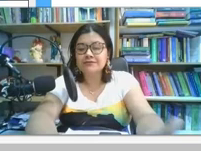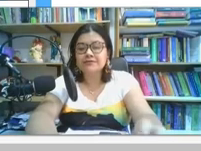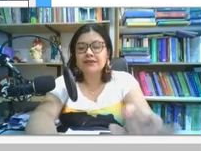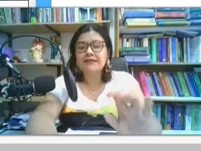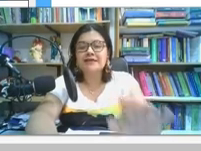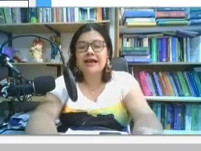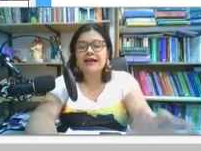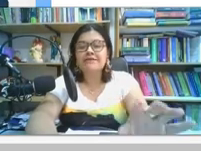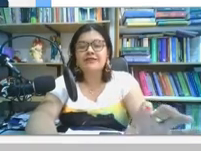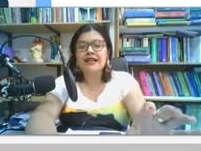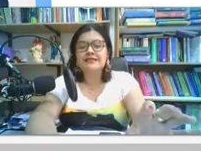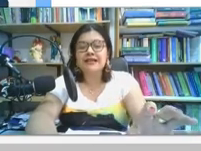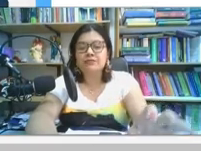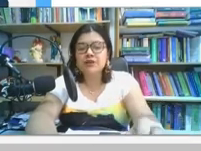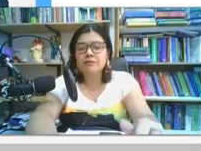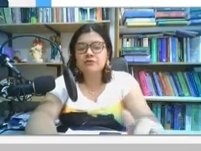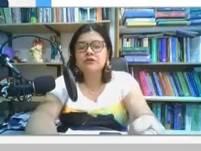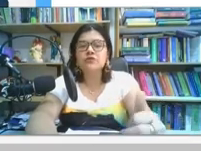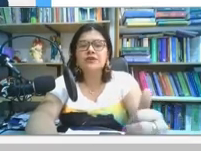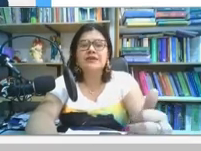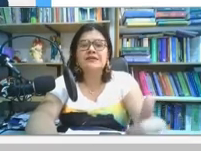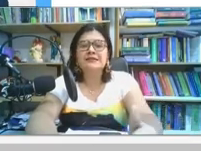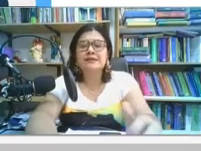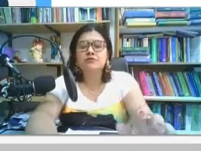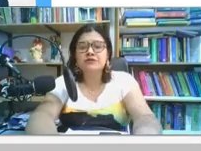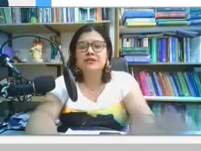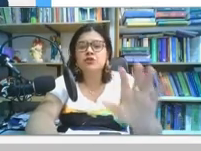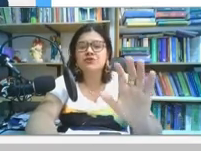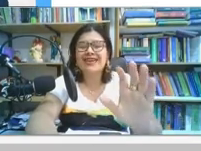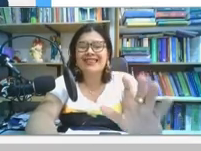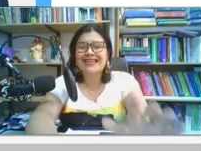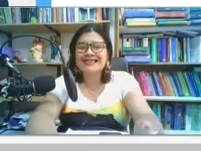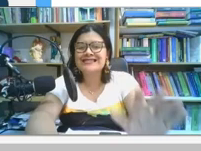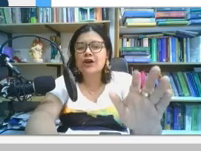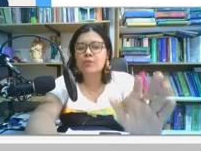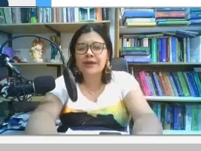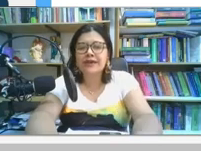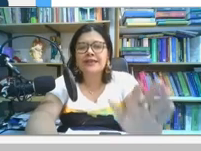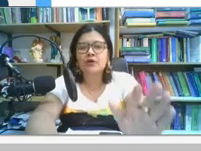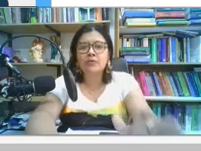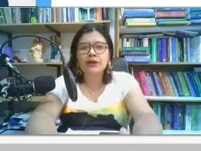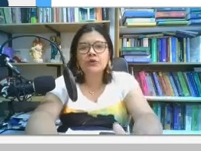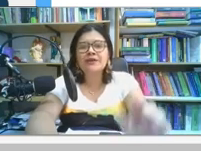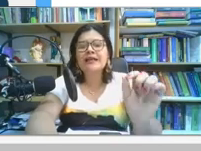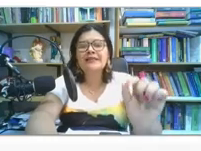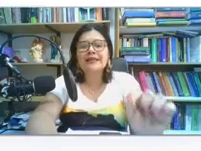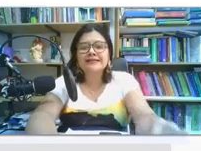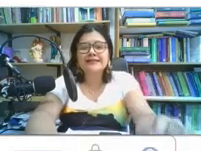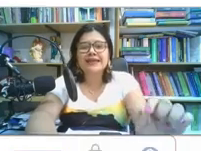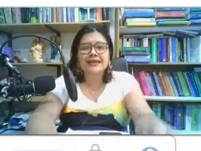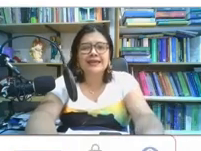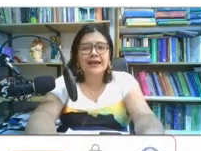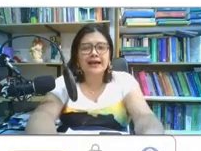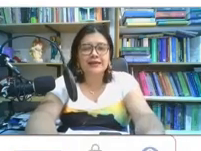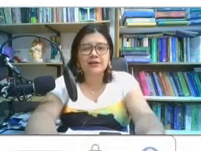que ya finalizamos el proceso y que ya estamos inscritos en esta ope en la convocatoria de la